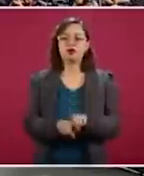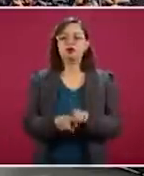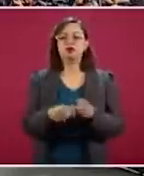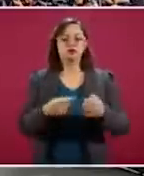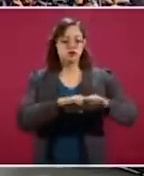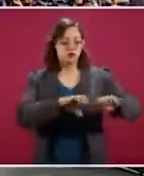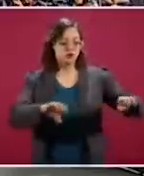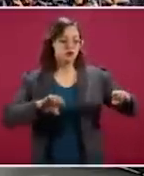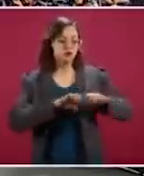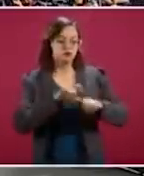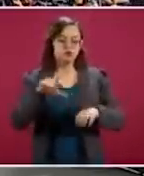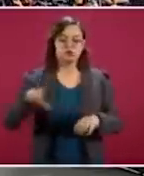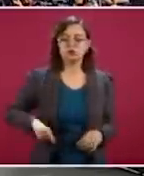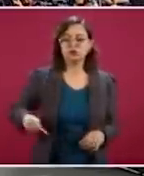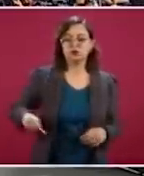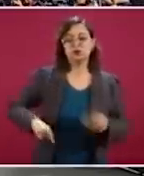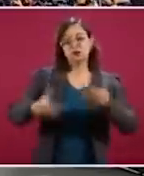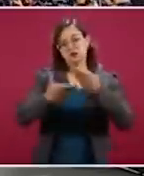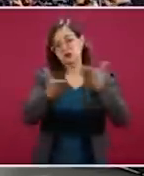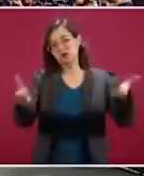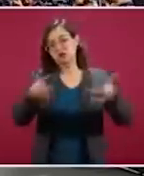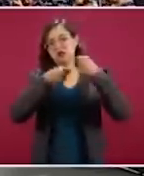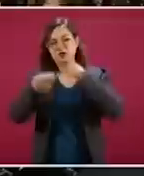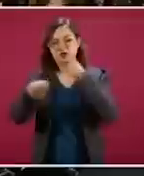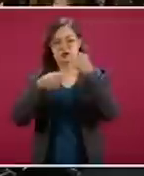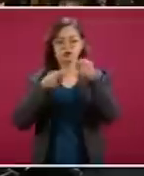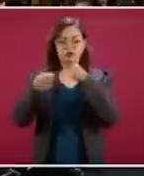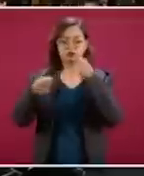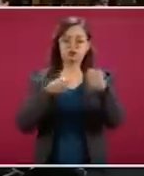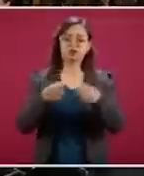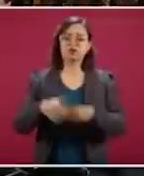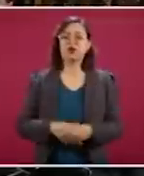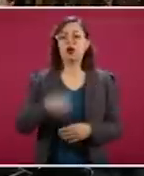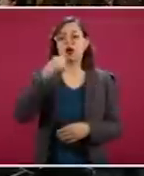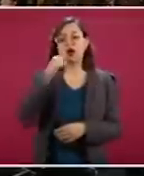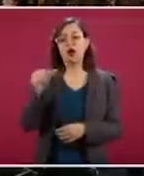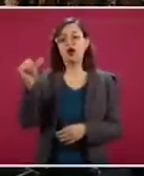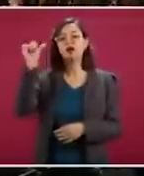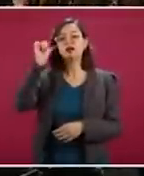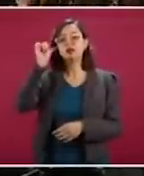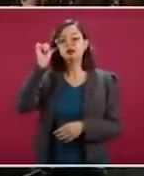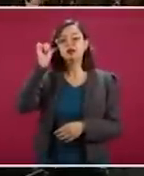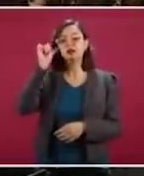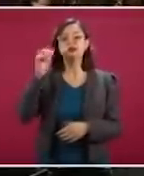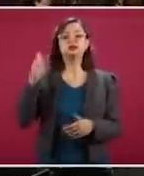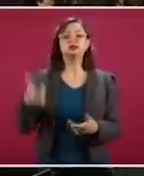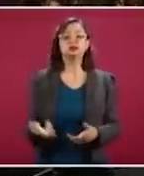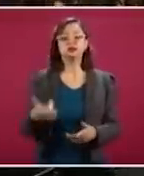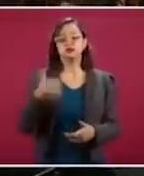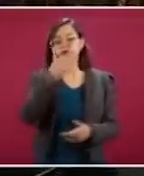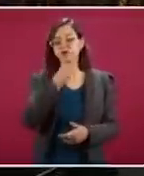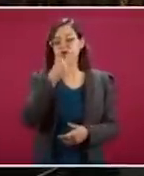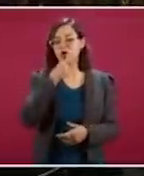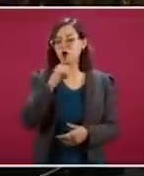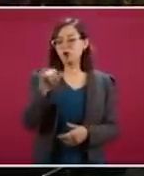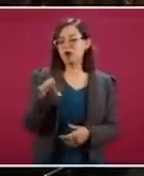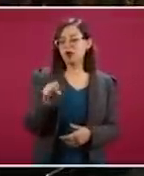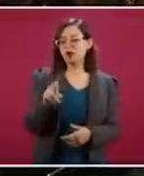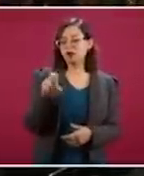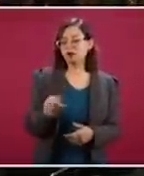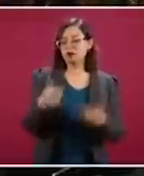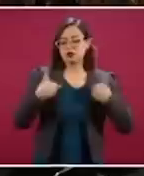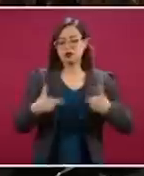gabinete y medios de comunicación. Bueno, el día de ayer el negociador Jesús Seade ya presentó